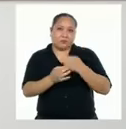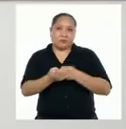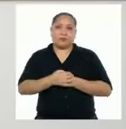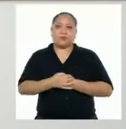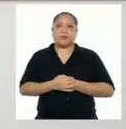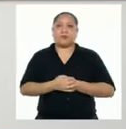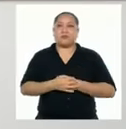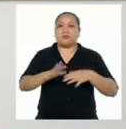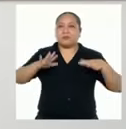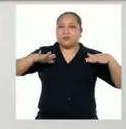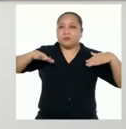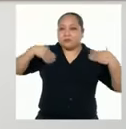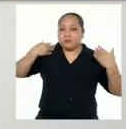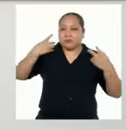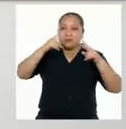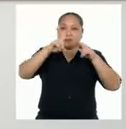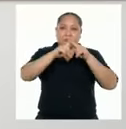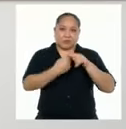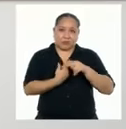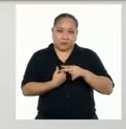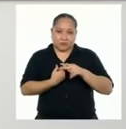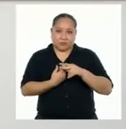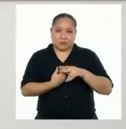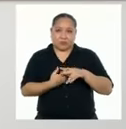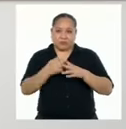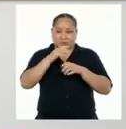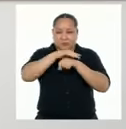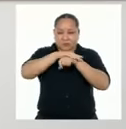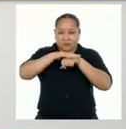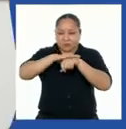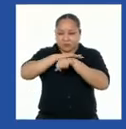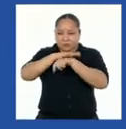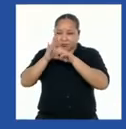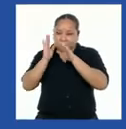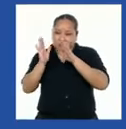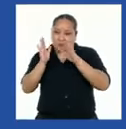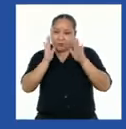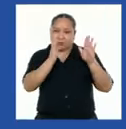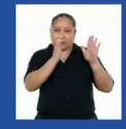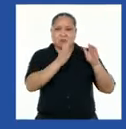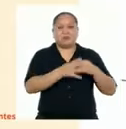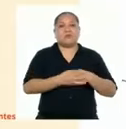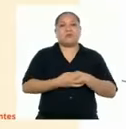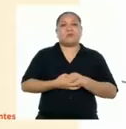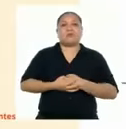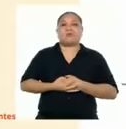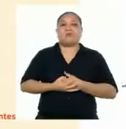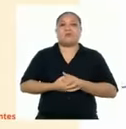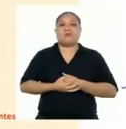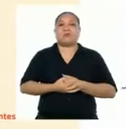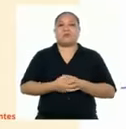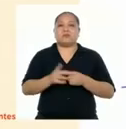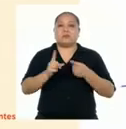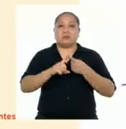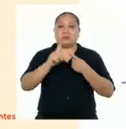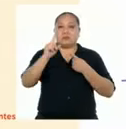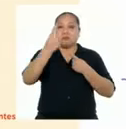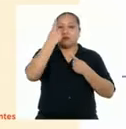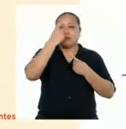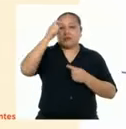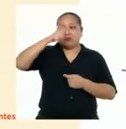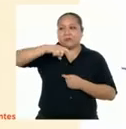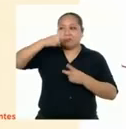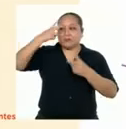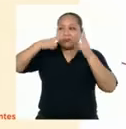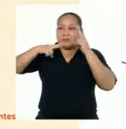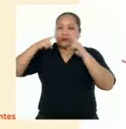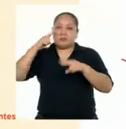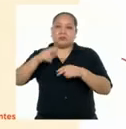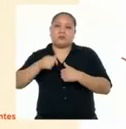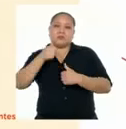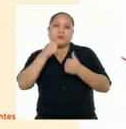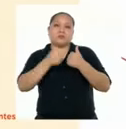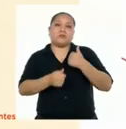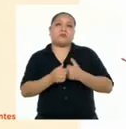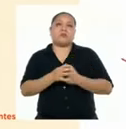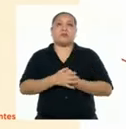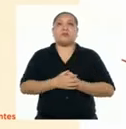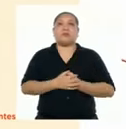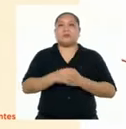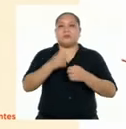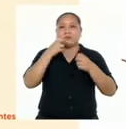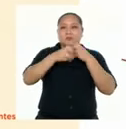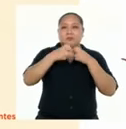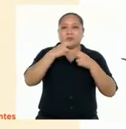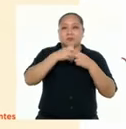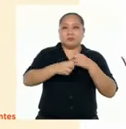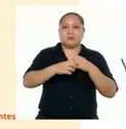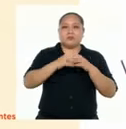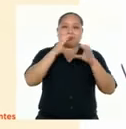características, podemos empezar a planificar. Primero, tenemos que determinar la situación comunicativa